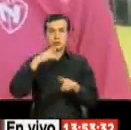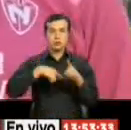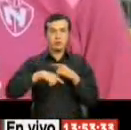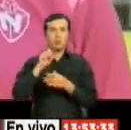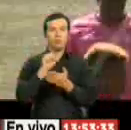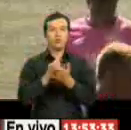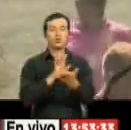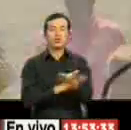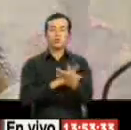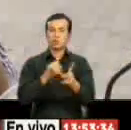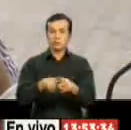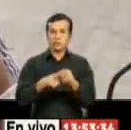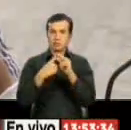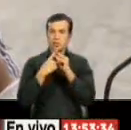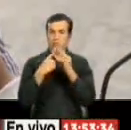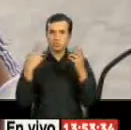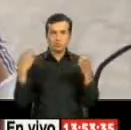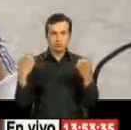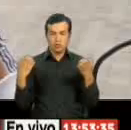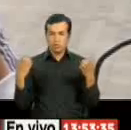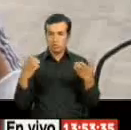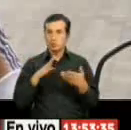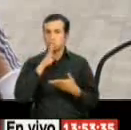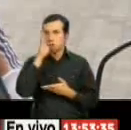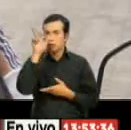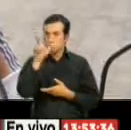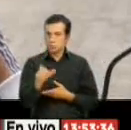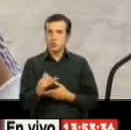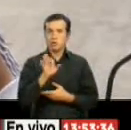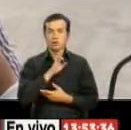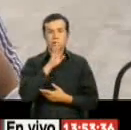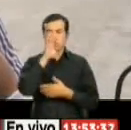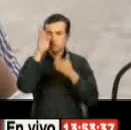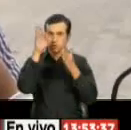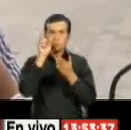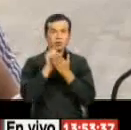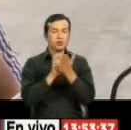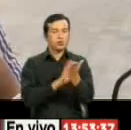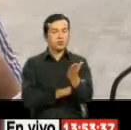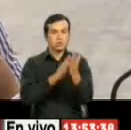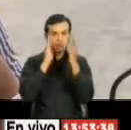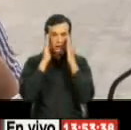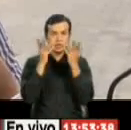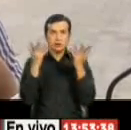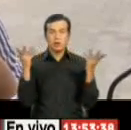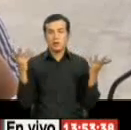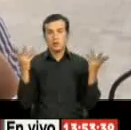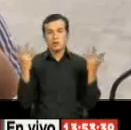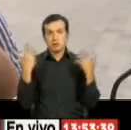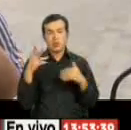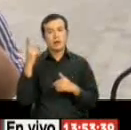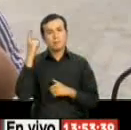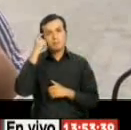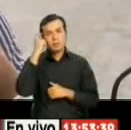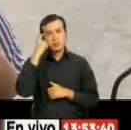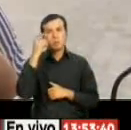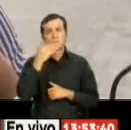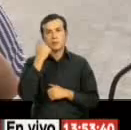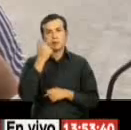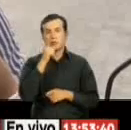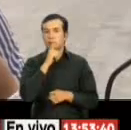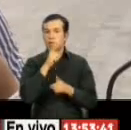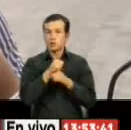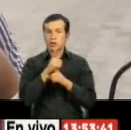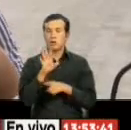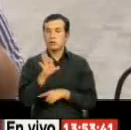es un proyecto que comenzamos delhi nosotros y siempre hemos hablado de nosotros en este tema del proyecto una de las cosas que yo creo que le hace también al